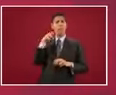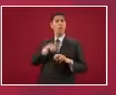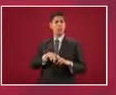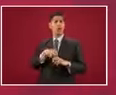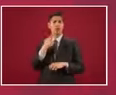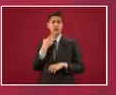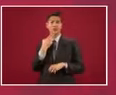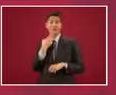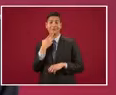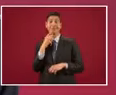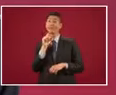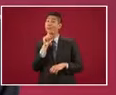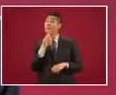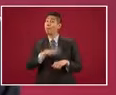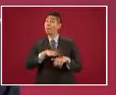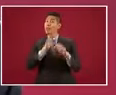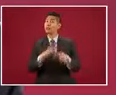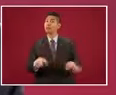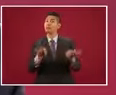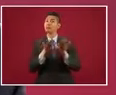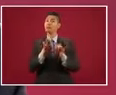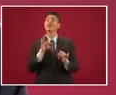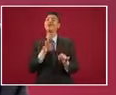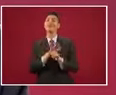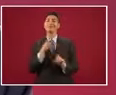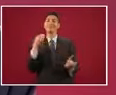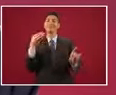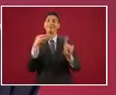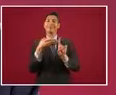Y lo más importante es que